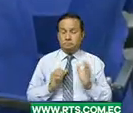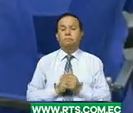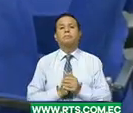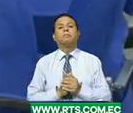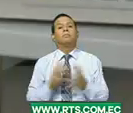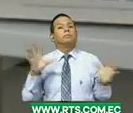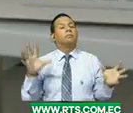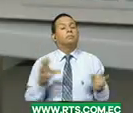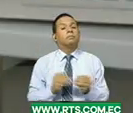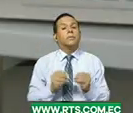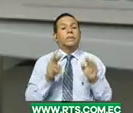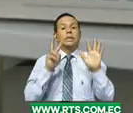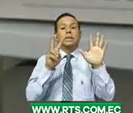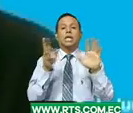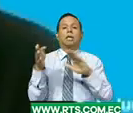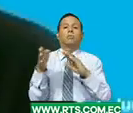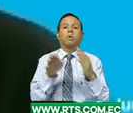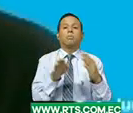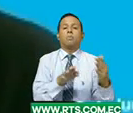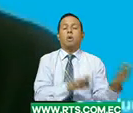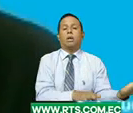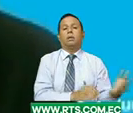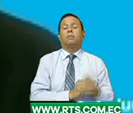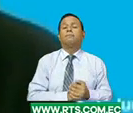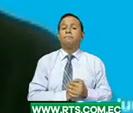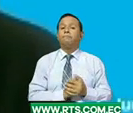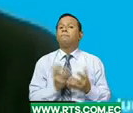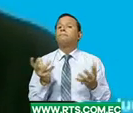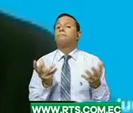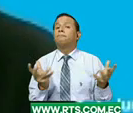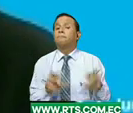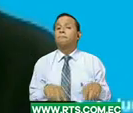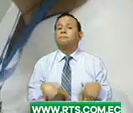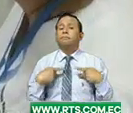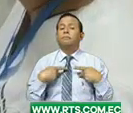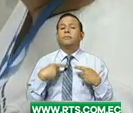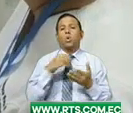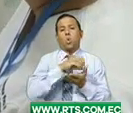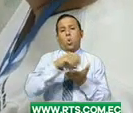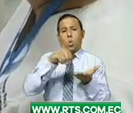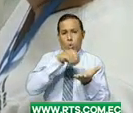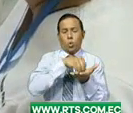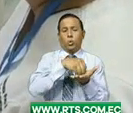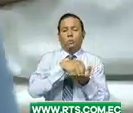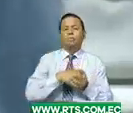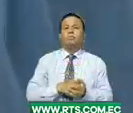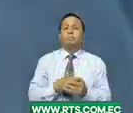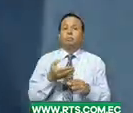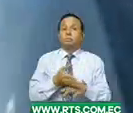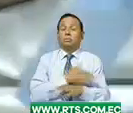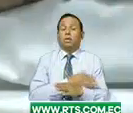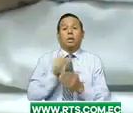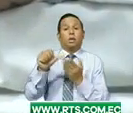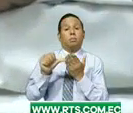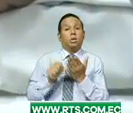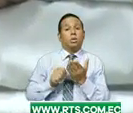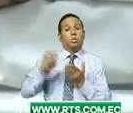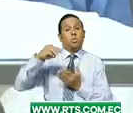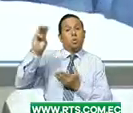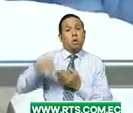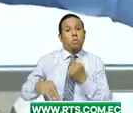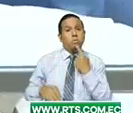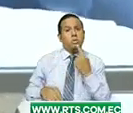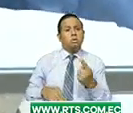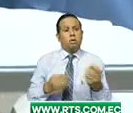que 7 personas han fallecido. Las 7 fueron originarias del Oro. Producto del informe emitido por la cartera de salud, el COE Nacional